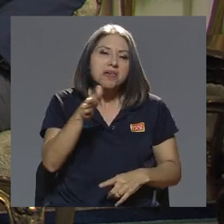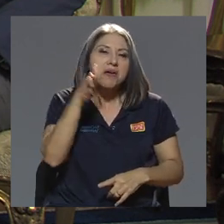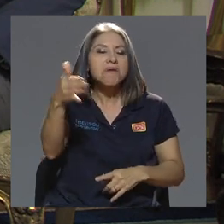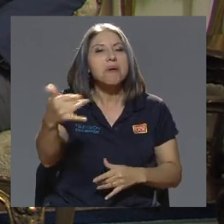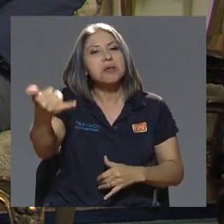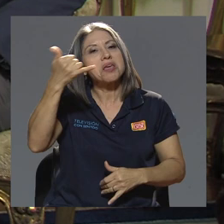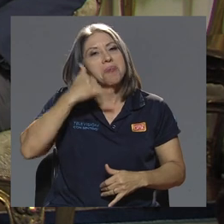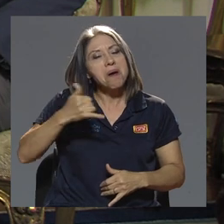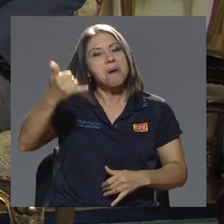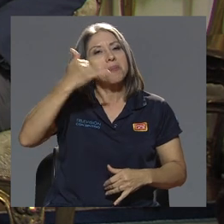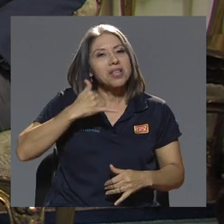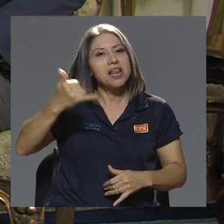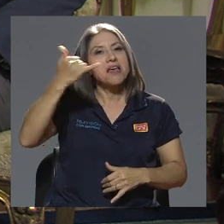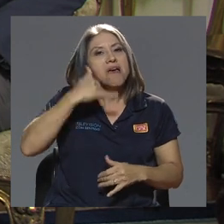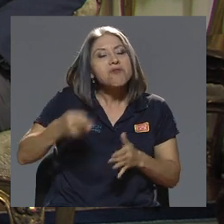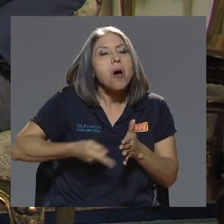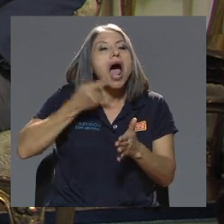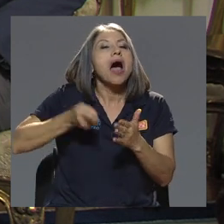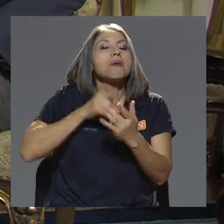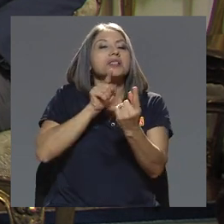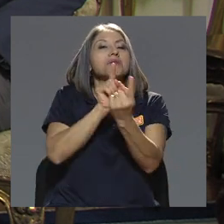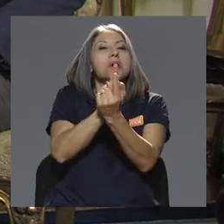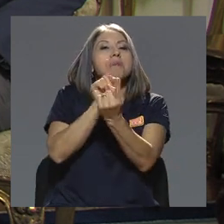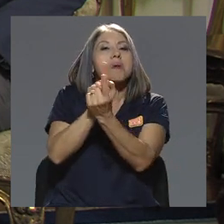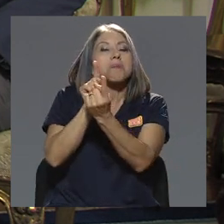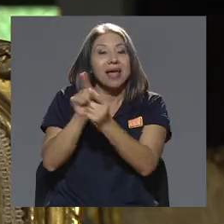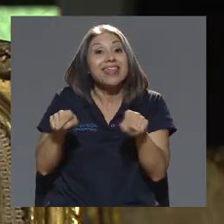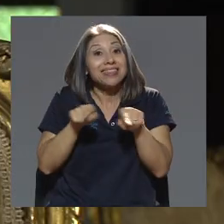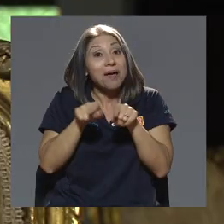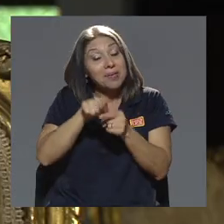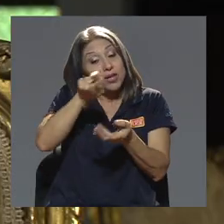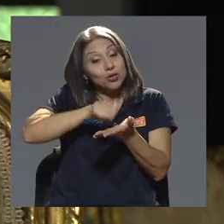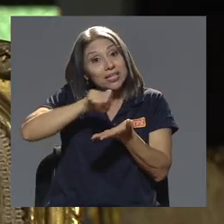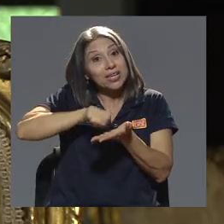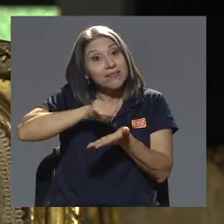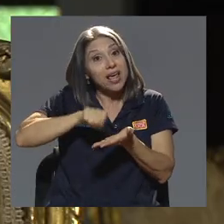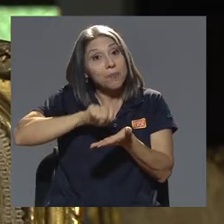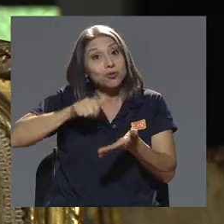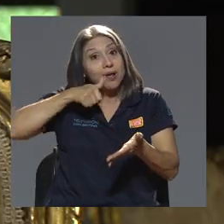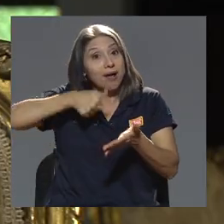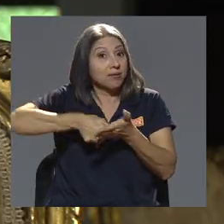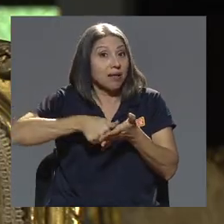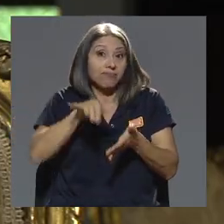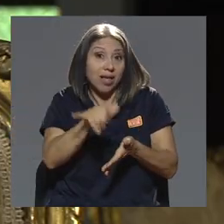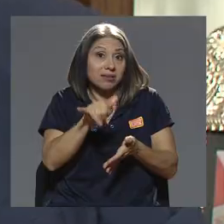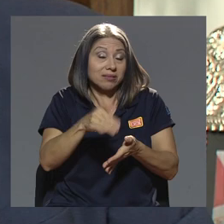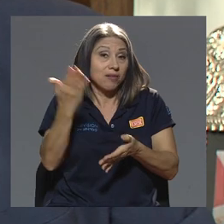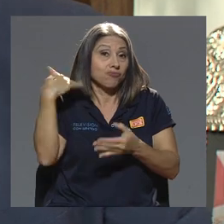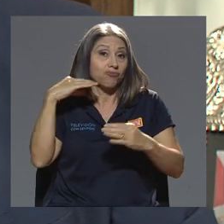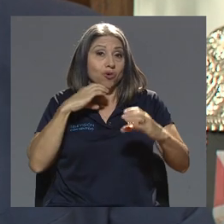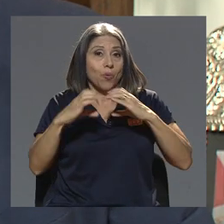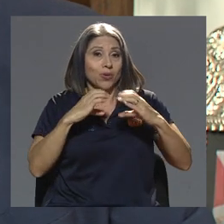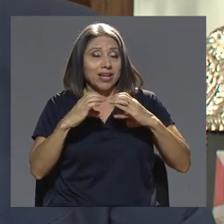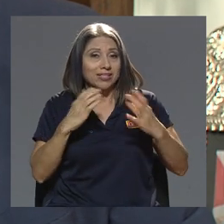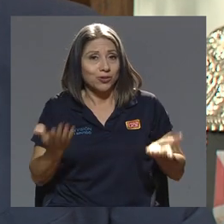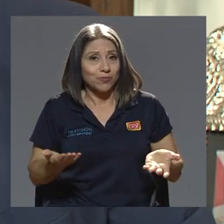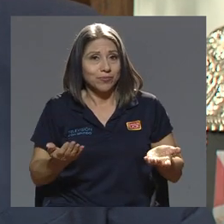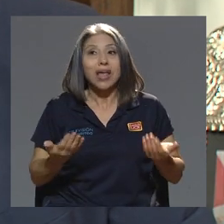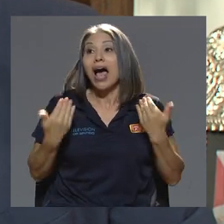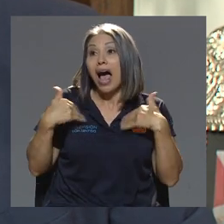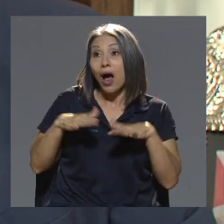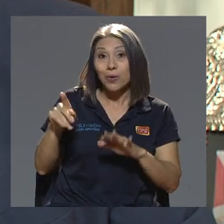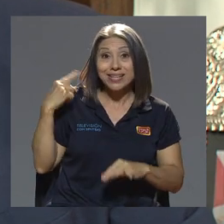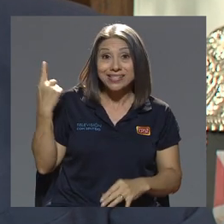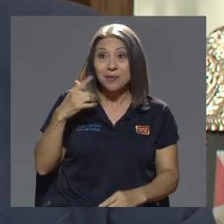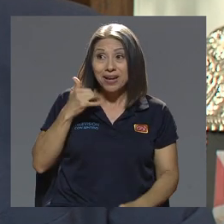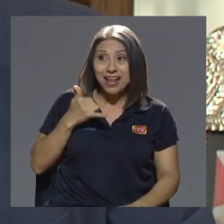veíamos de vez en cuando, nos escribíamos, porque era la forma de comunicación era, sí, era por escrito, ¿verdad? Y, aunque él le llamaba